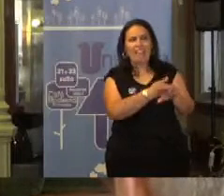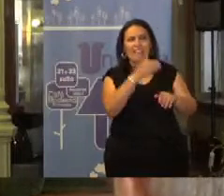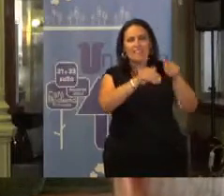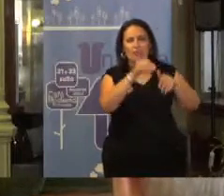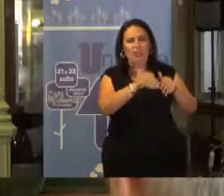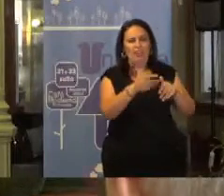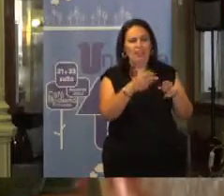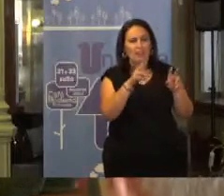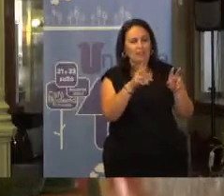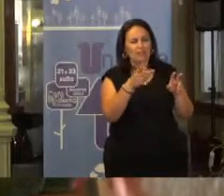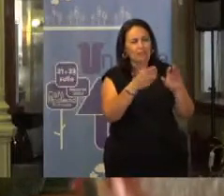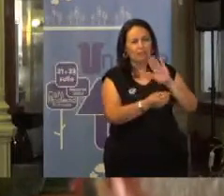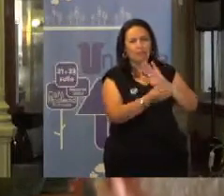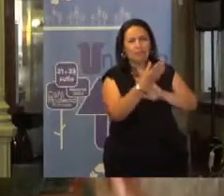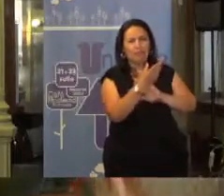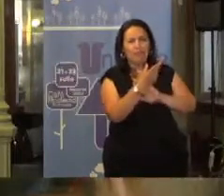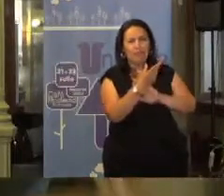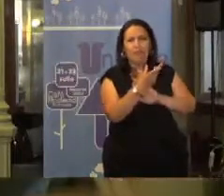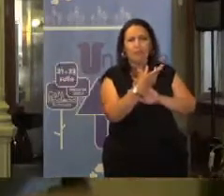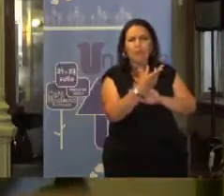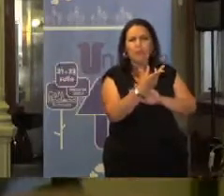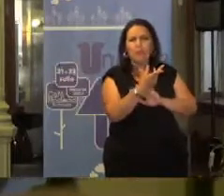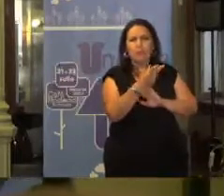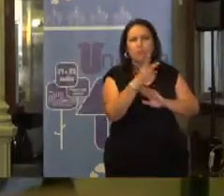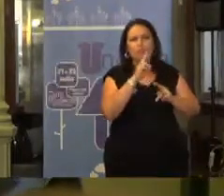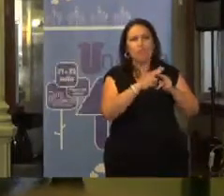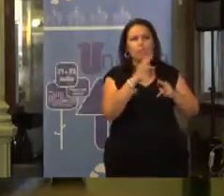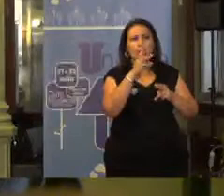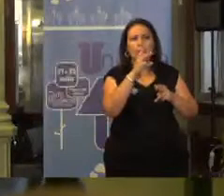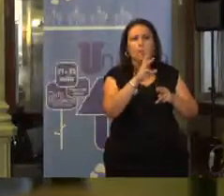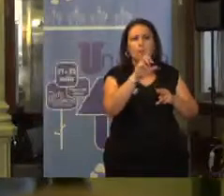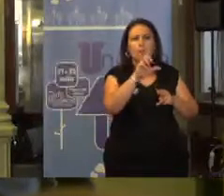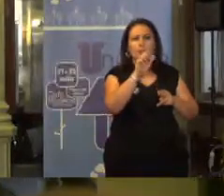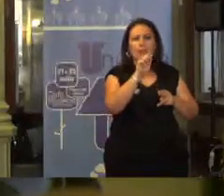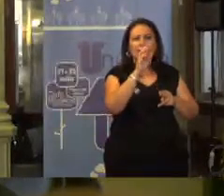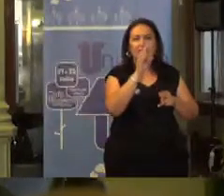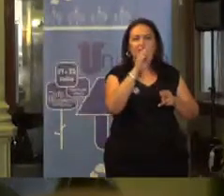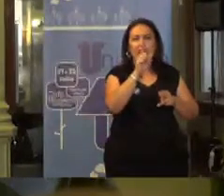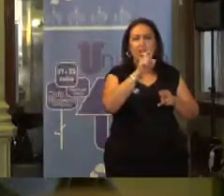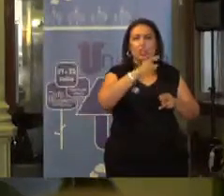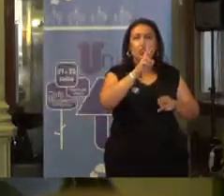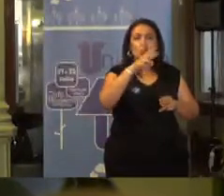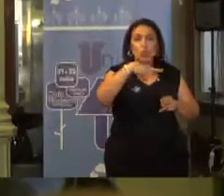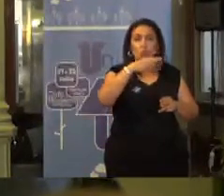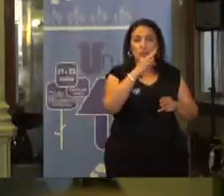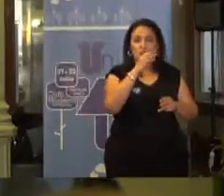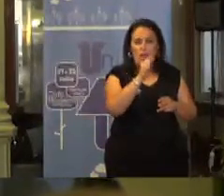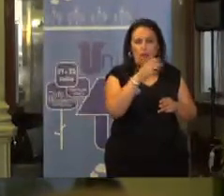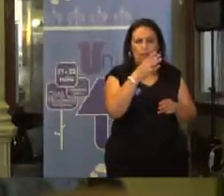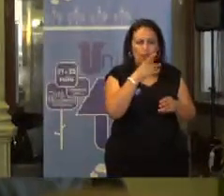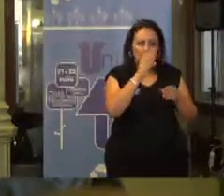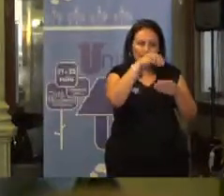cando se formou aquilo que se chamou unha plata junta. Lembrades a plata xunta, na que estaban